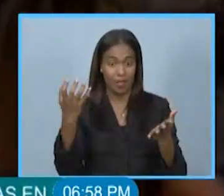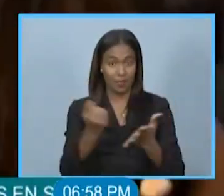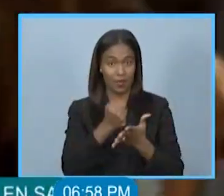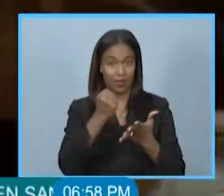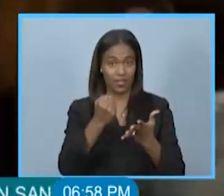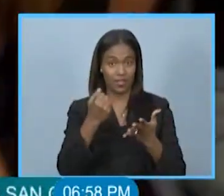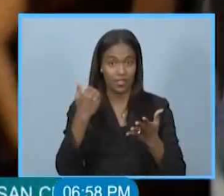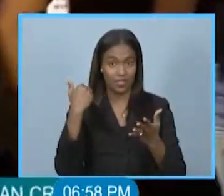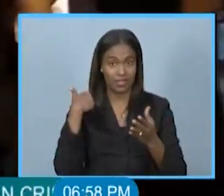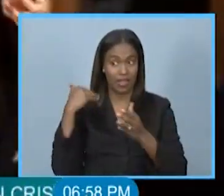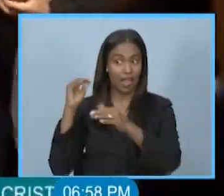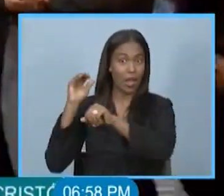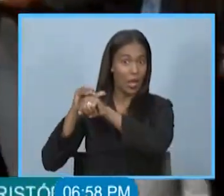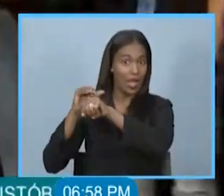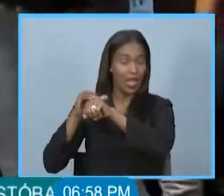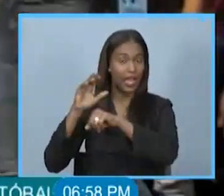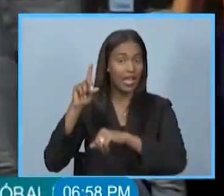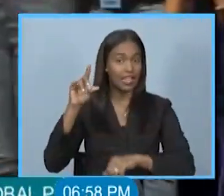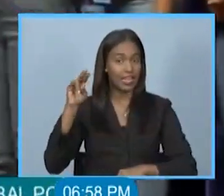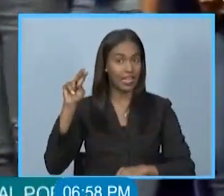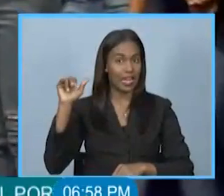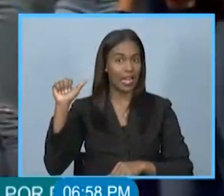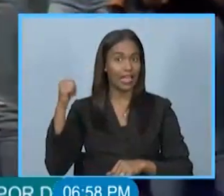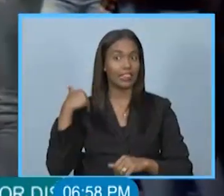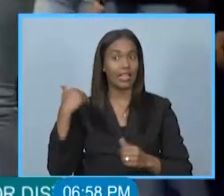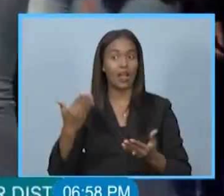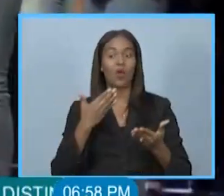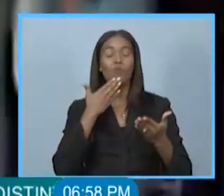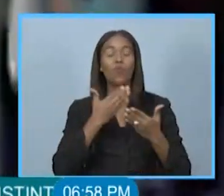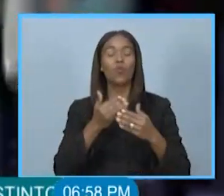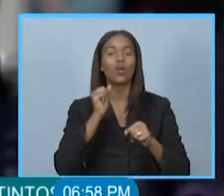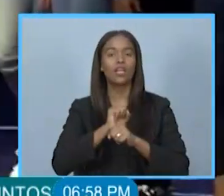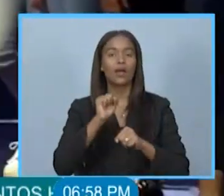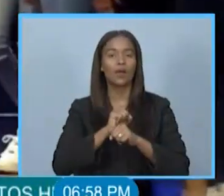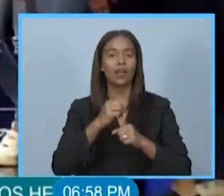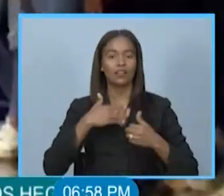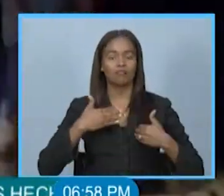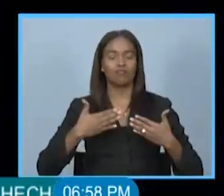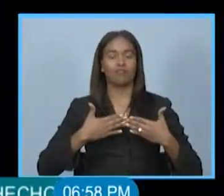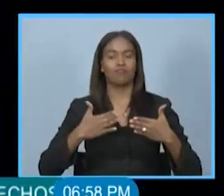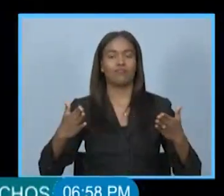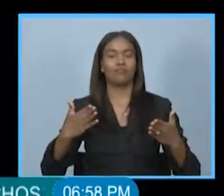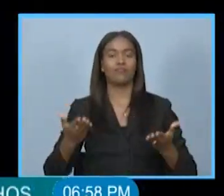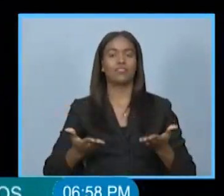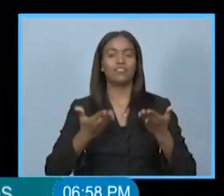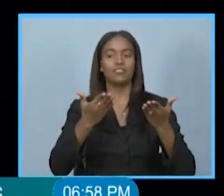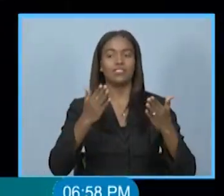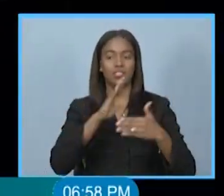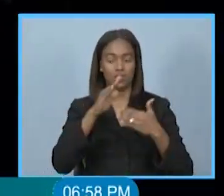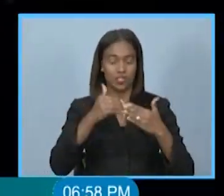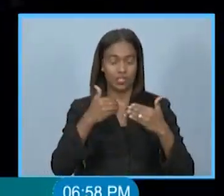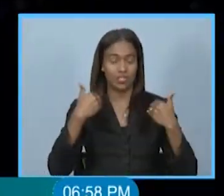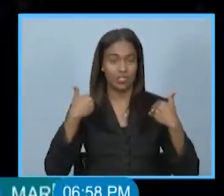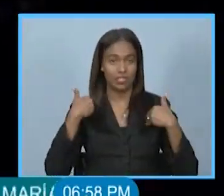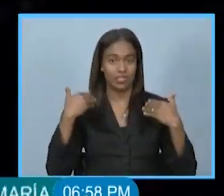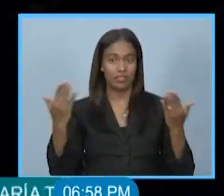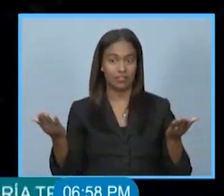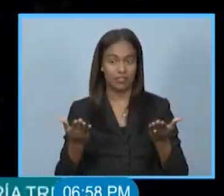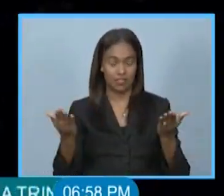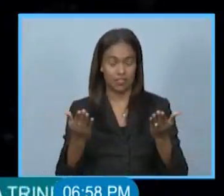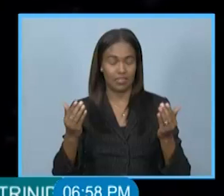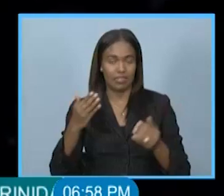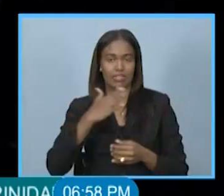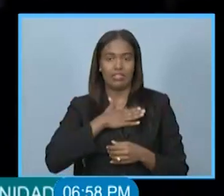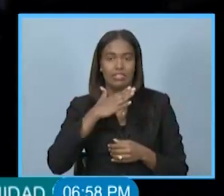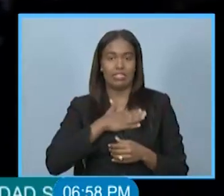expriban edilenia que esa mujer tiene demasiado que ofrecer y me encanta que ella está dispuesta a dar de lo que ha recibido señores